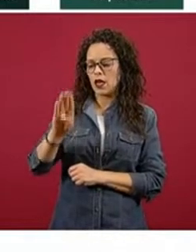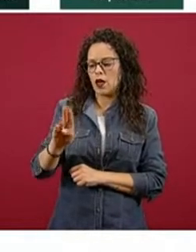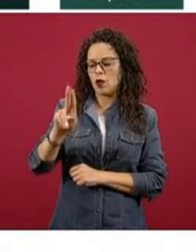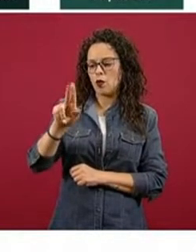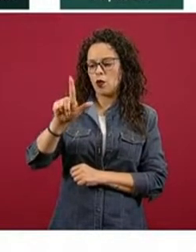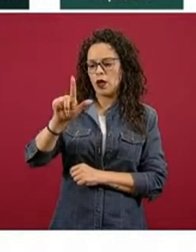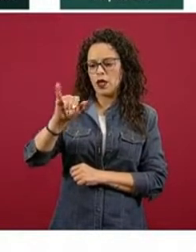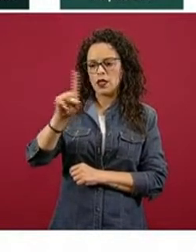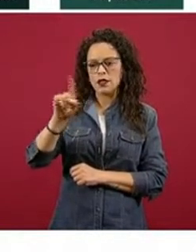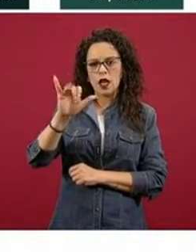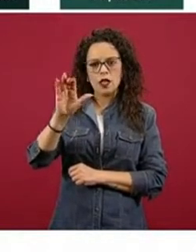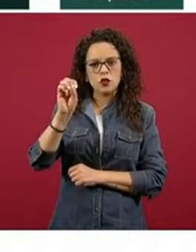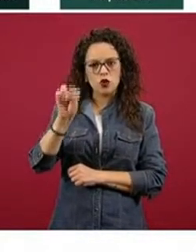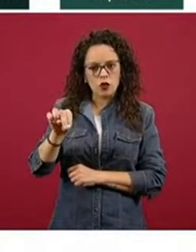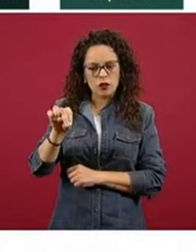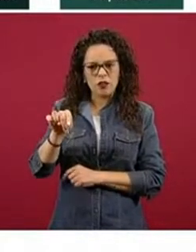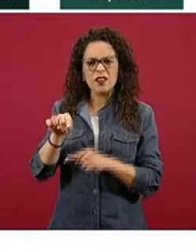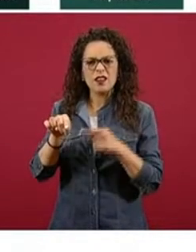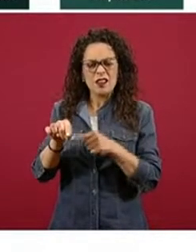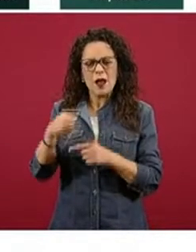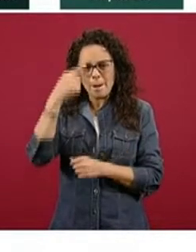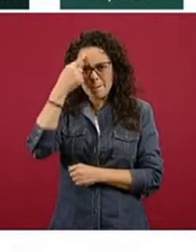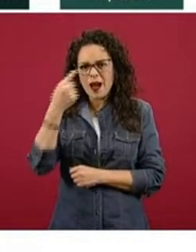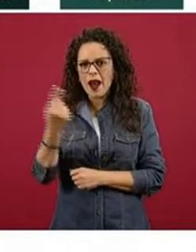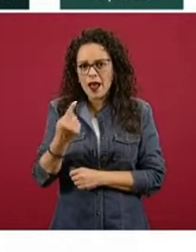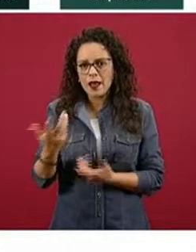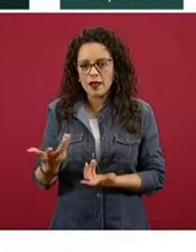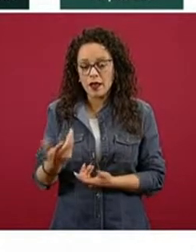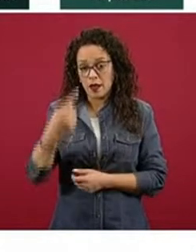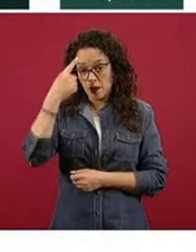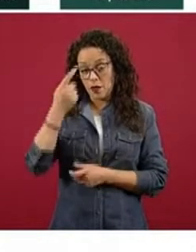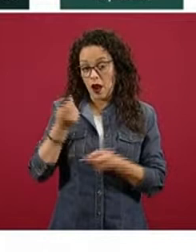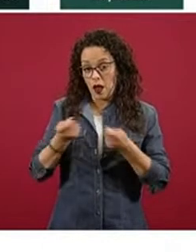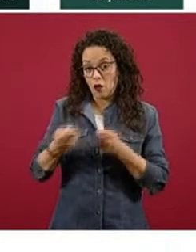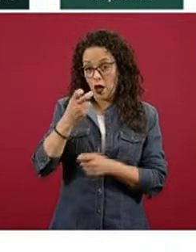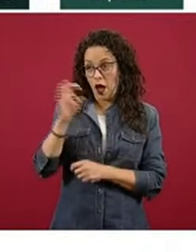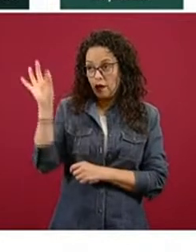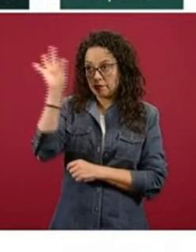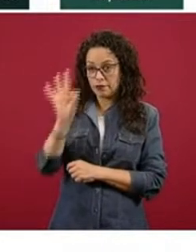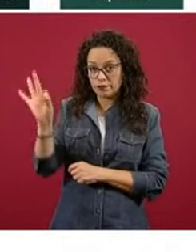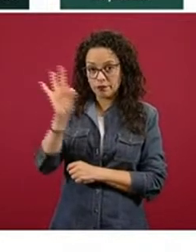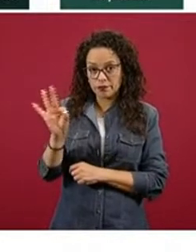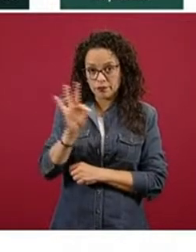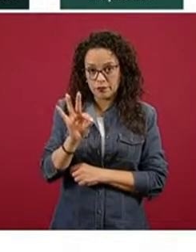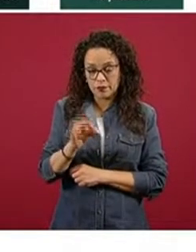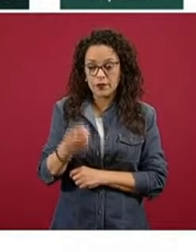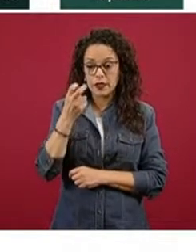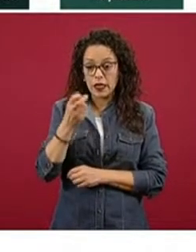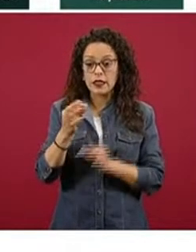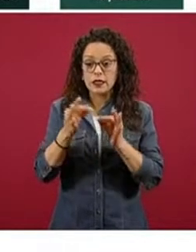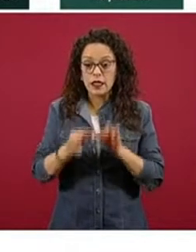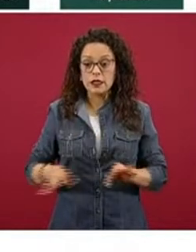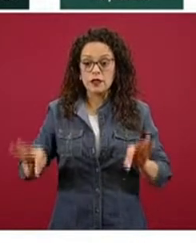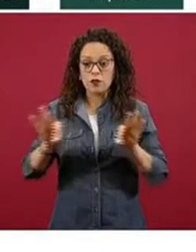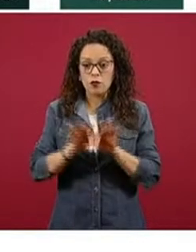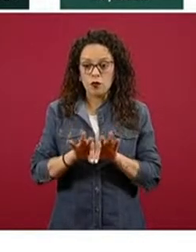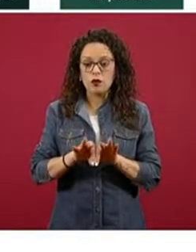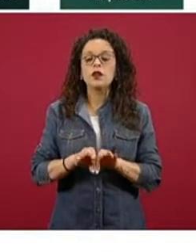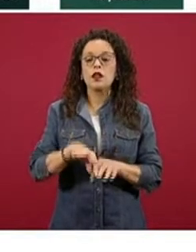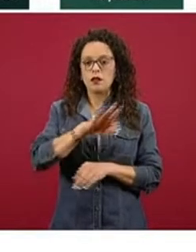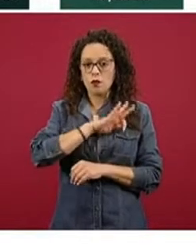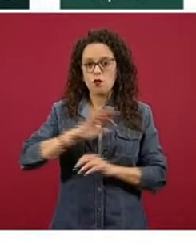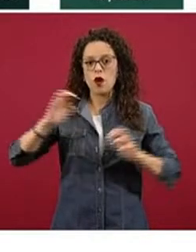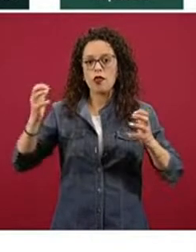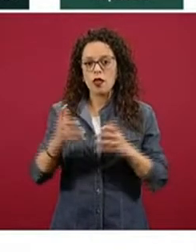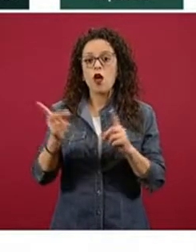actividad que se realiza también para el control del vector y es importante que ustedes permitan que esta nebulización se realice en